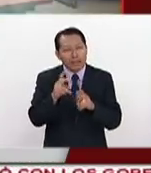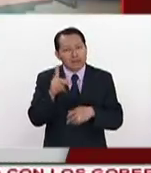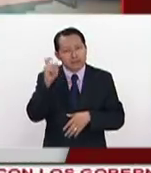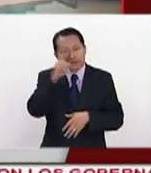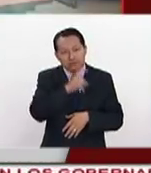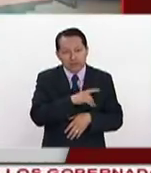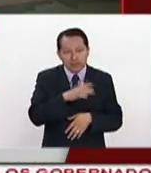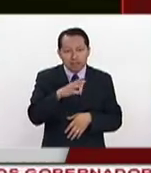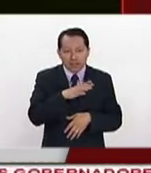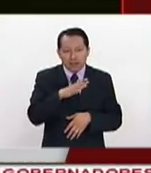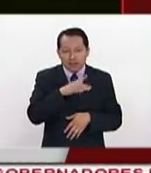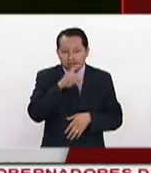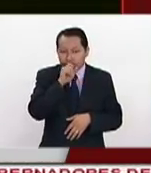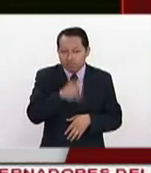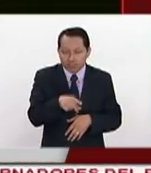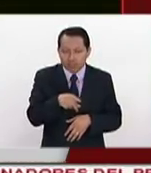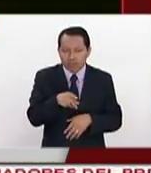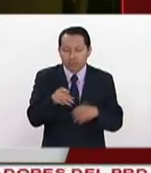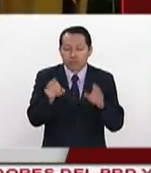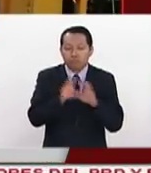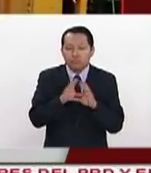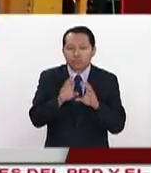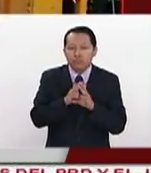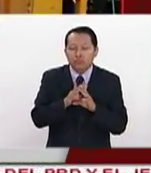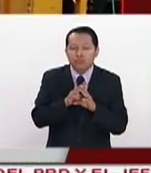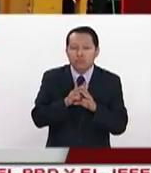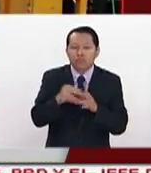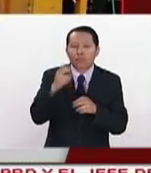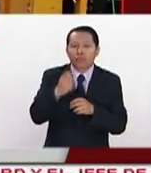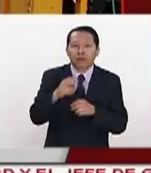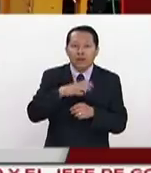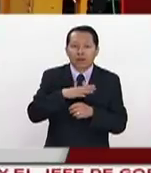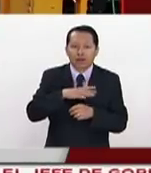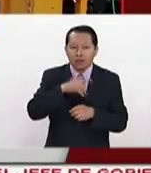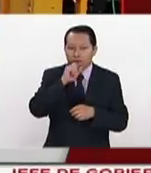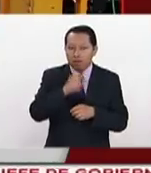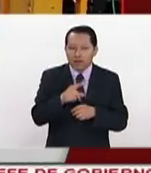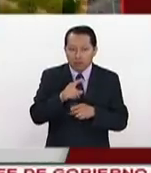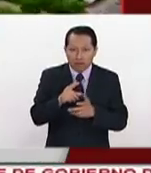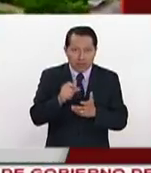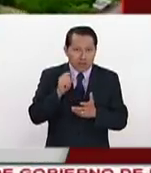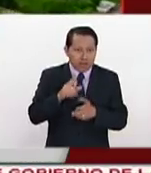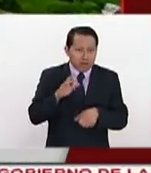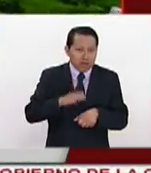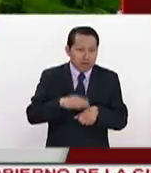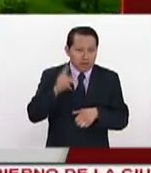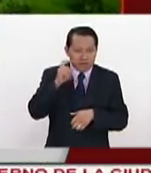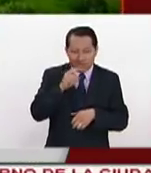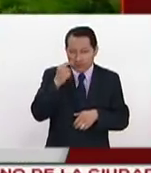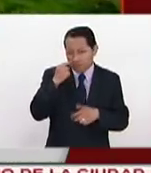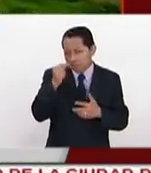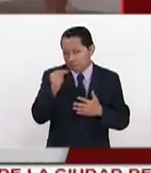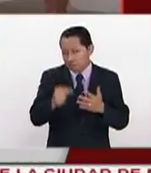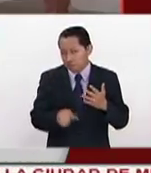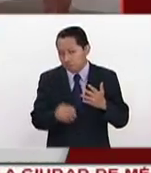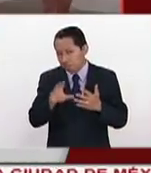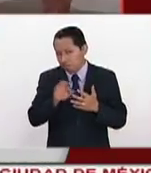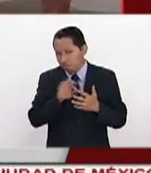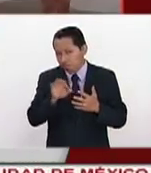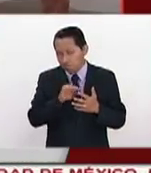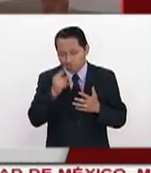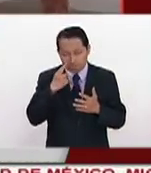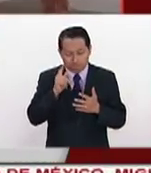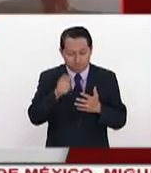sensibles, contenciosos, que han hecho de esta negociación algo más complejo. Y déjame enumerarte algunos. Está